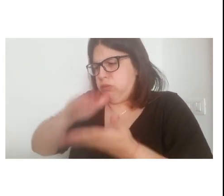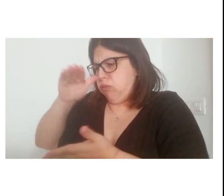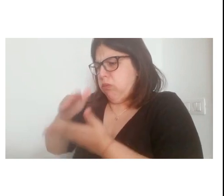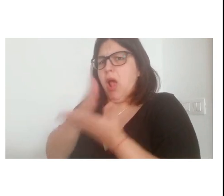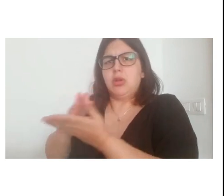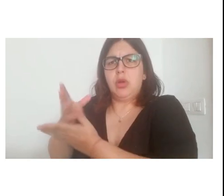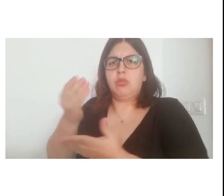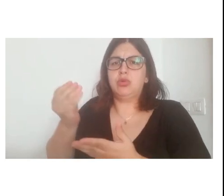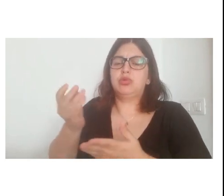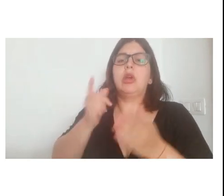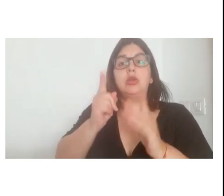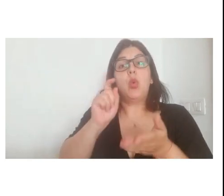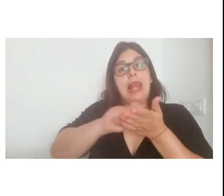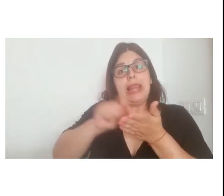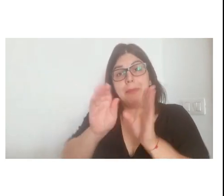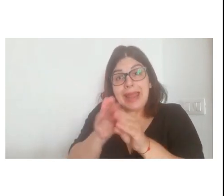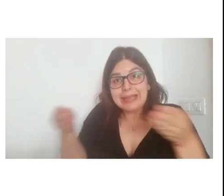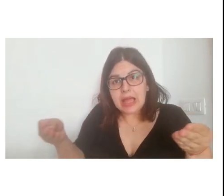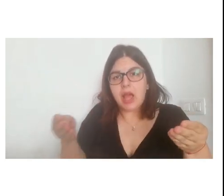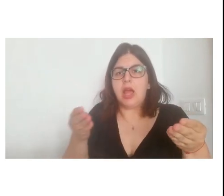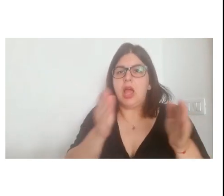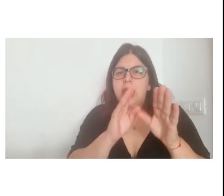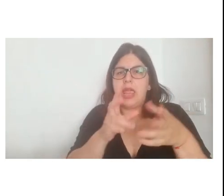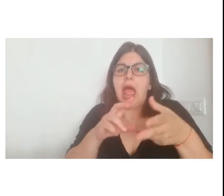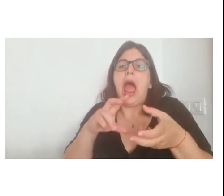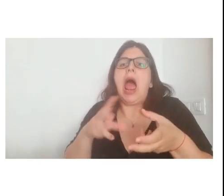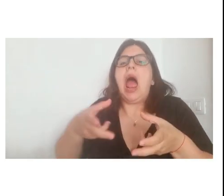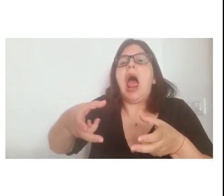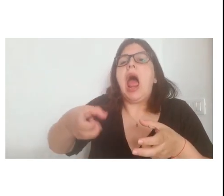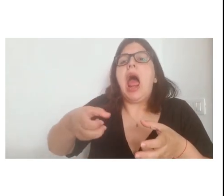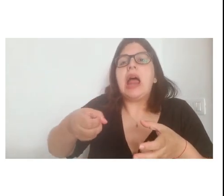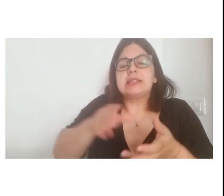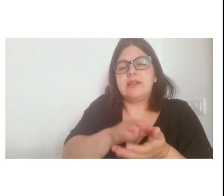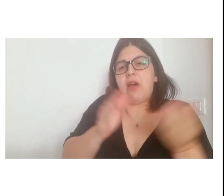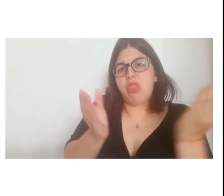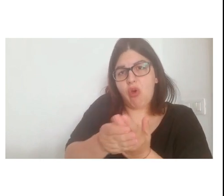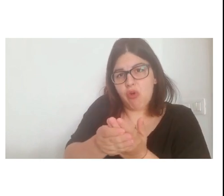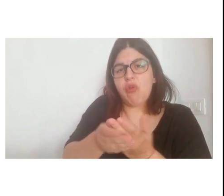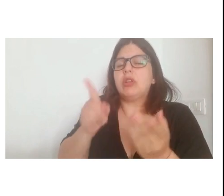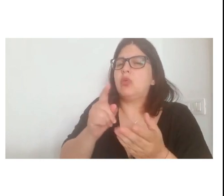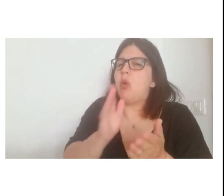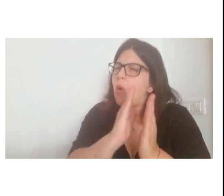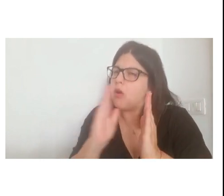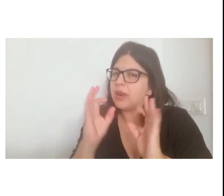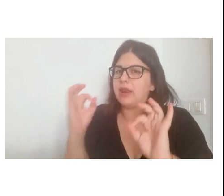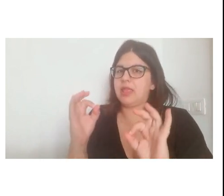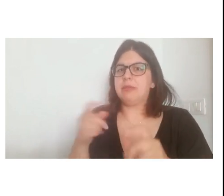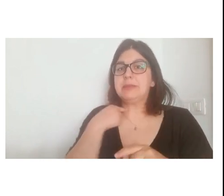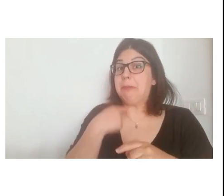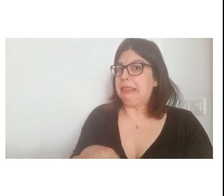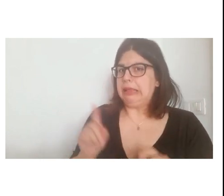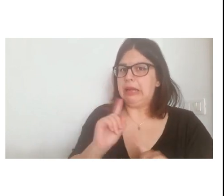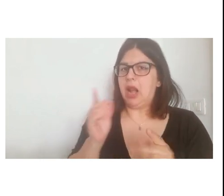archivador. Eso é moi moi importante. Porque senón vas perder os apuntes. Vas estudar